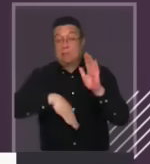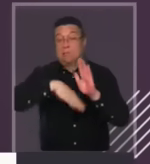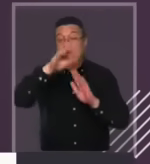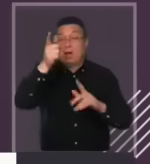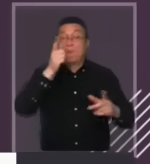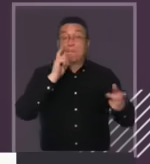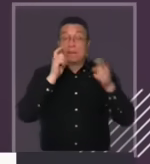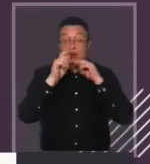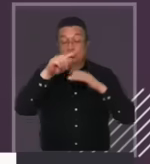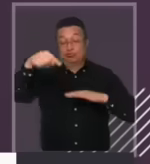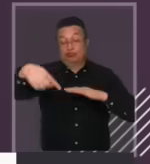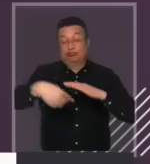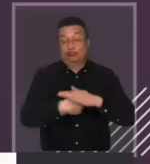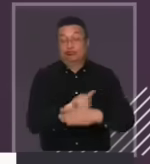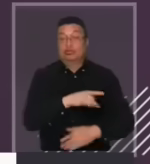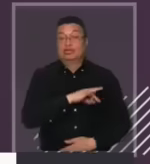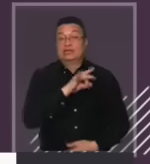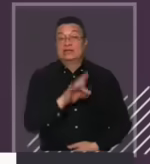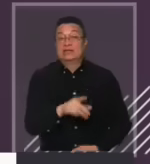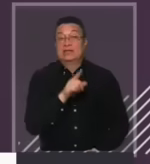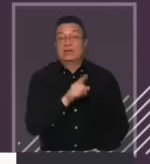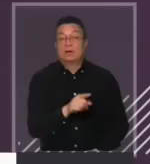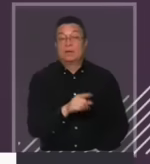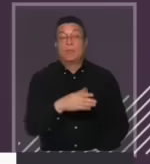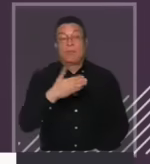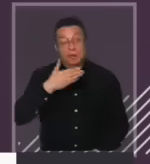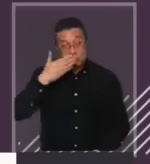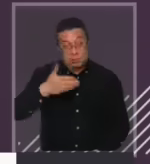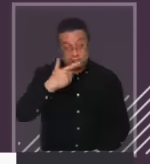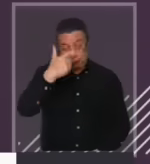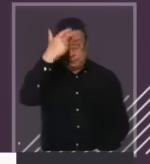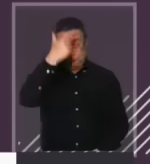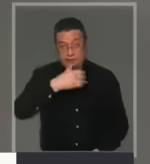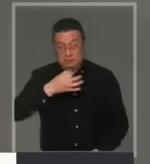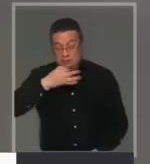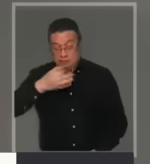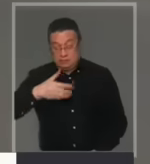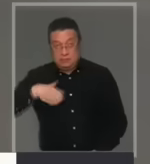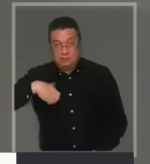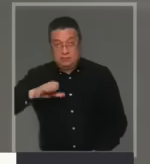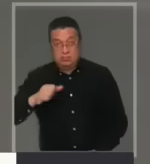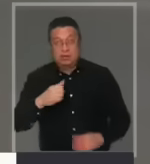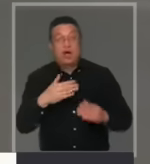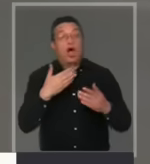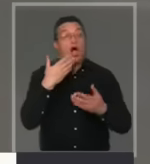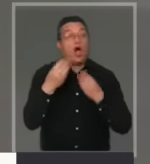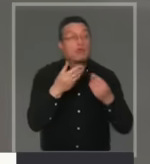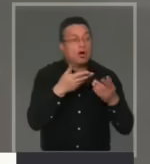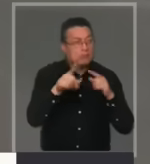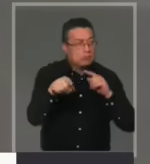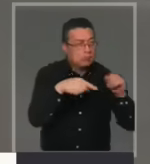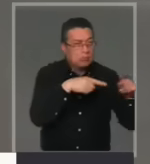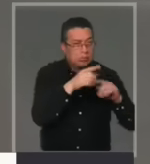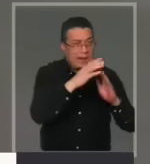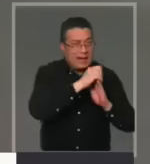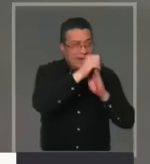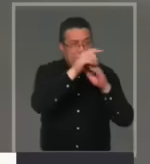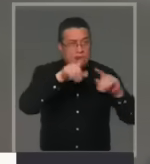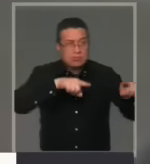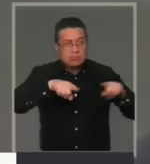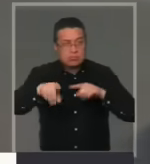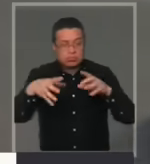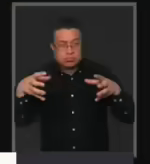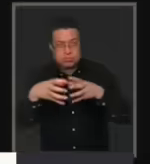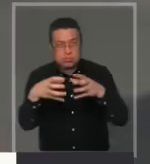que ingresó a suelo nacional. Su relato en primera persona de cómo actuaban y se movían los líderes de la